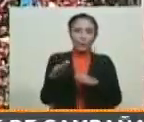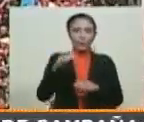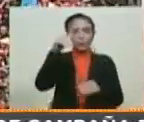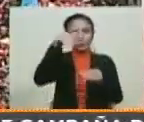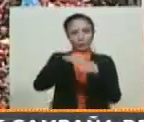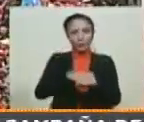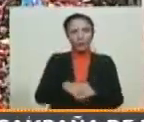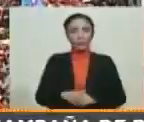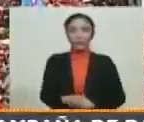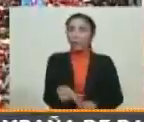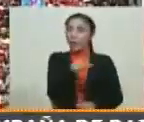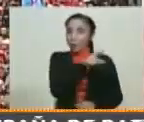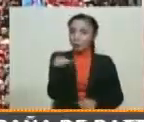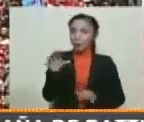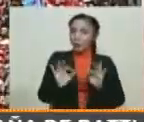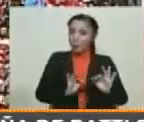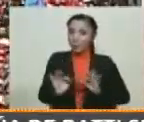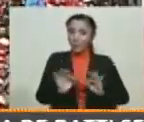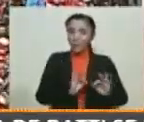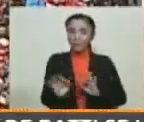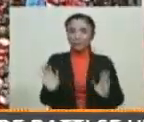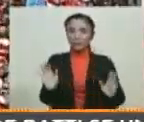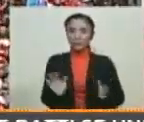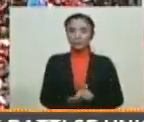y ustedes tienen que prepararse